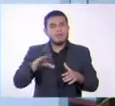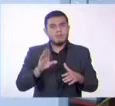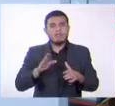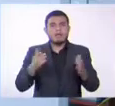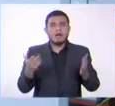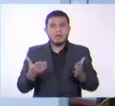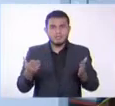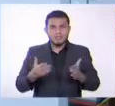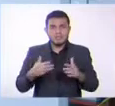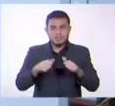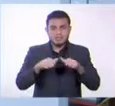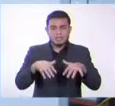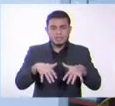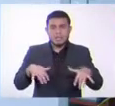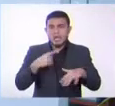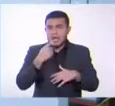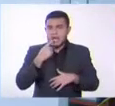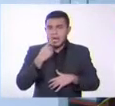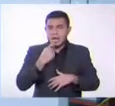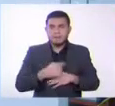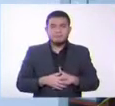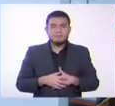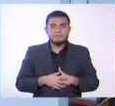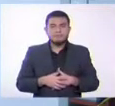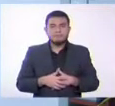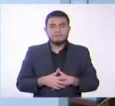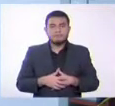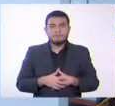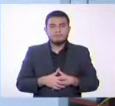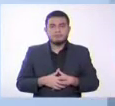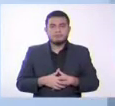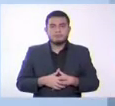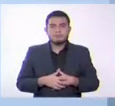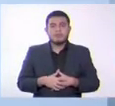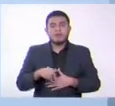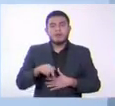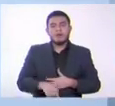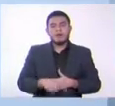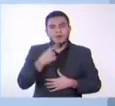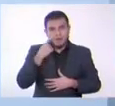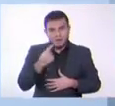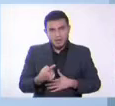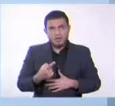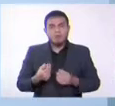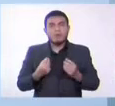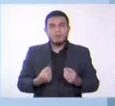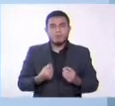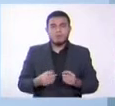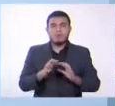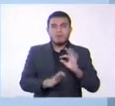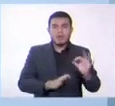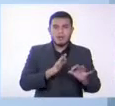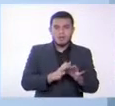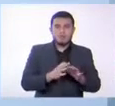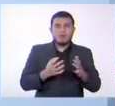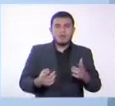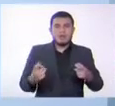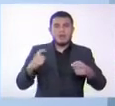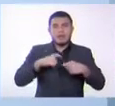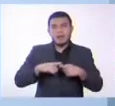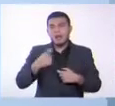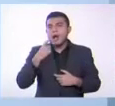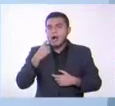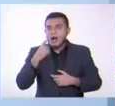forman redes cristalinas. Ahora veamos cómo se comportan los átomos en el enlace